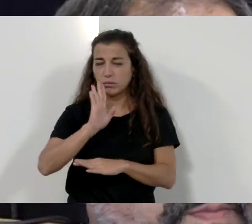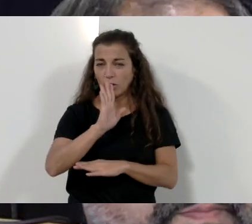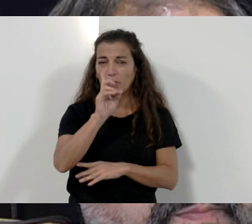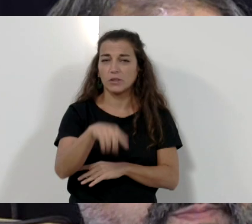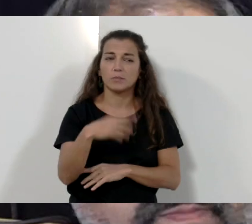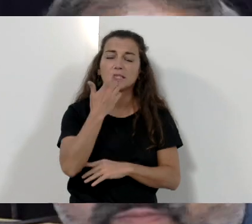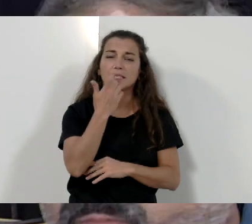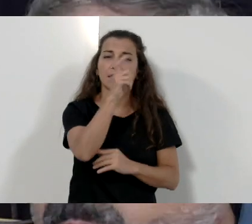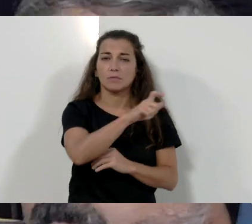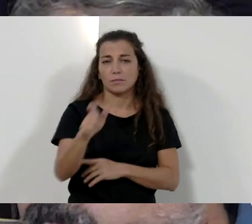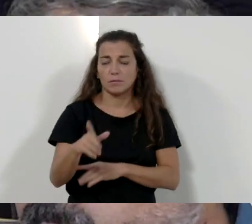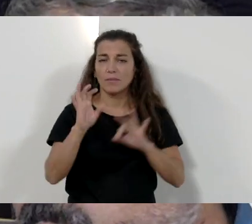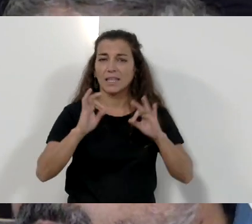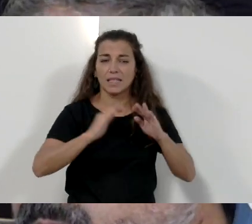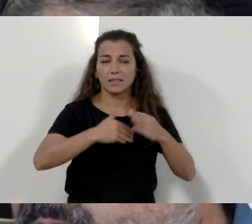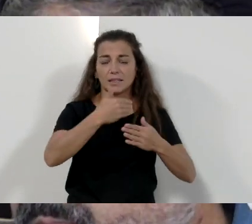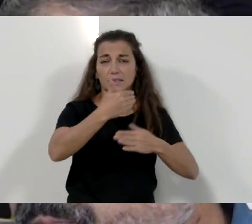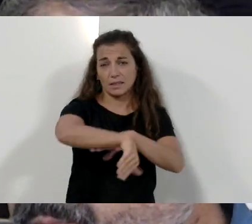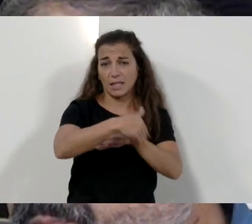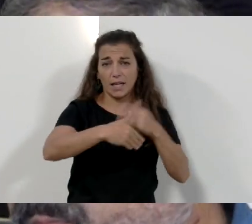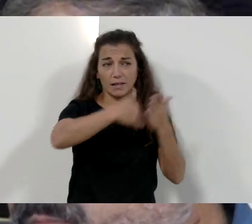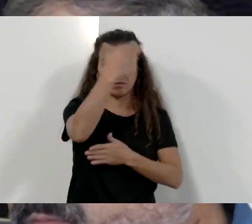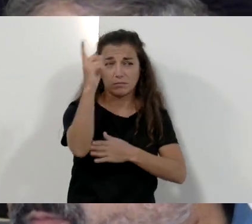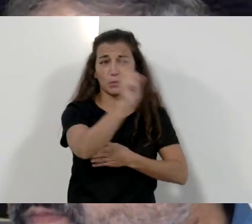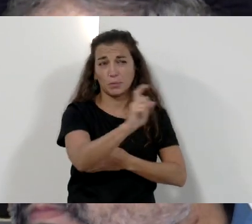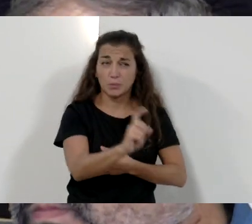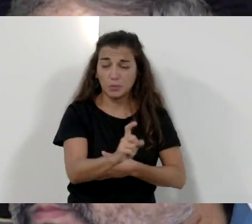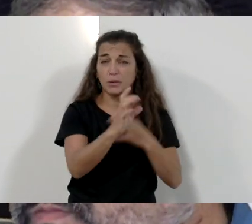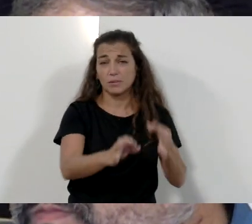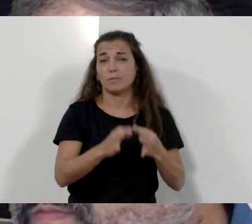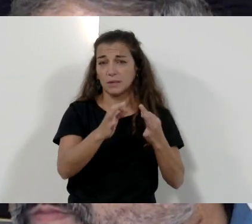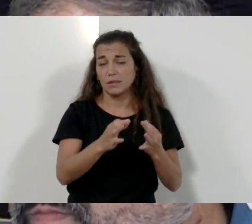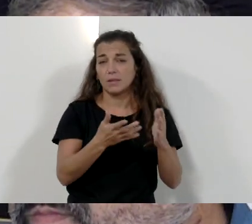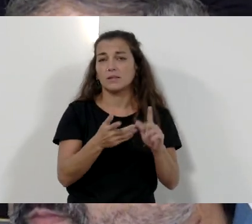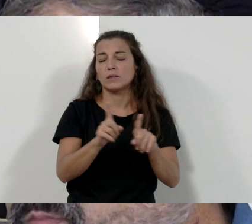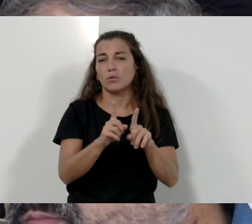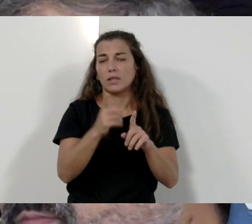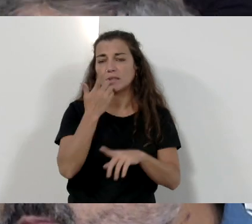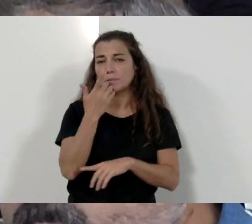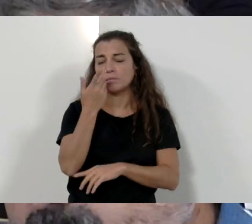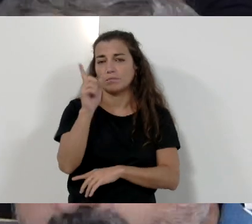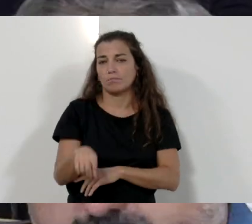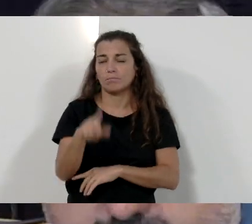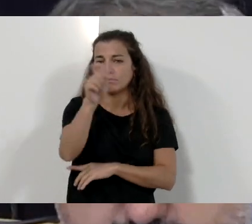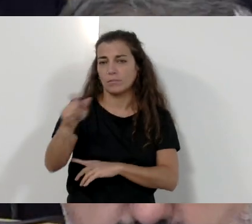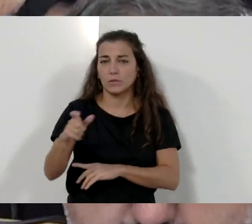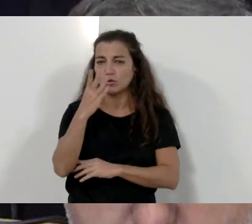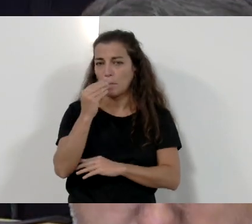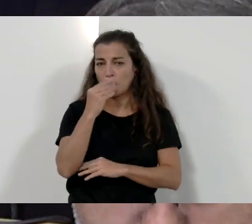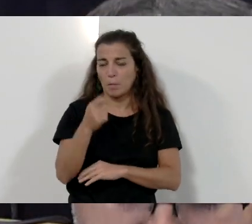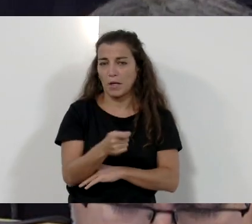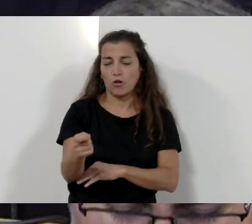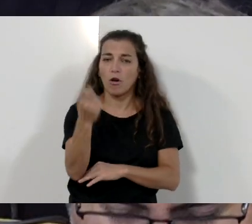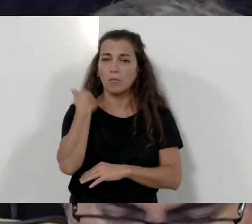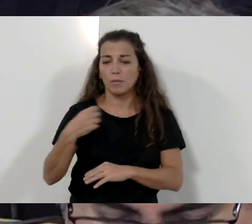sigue pintando la calle, siempre habrá, bueno, pues heces de perros si no la recogemos. Para eso también están